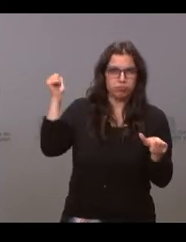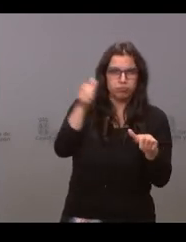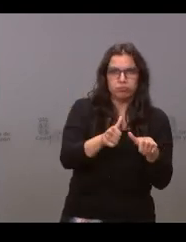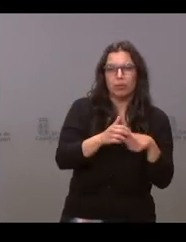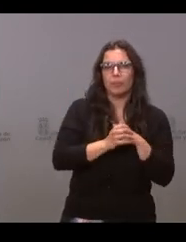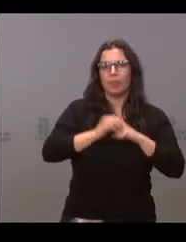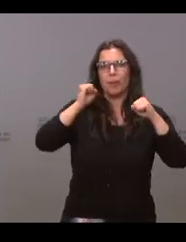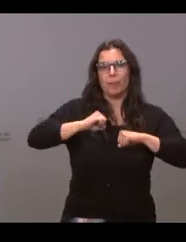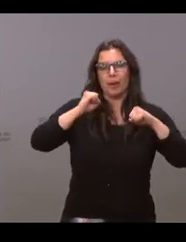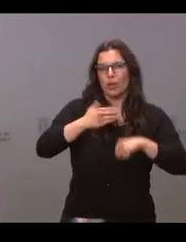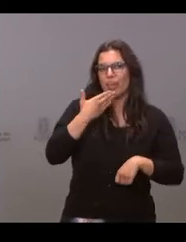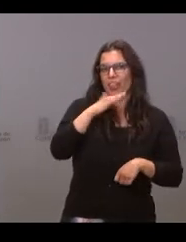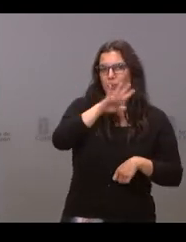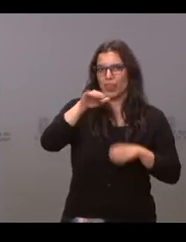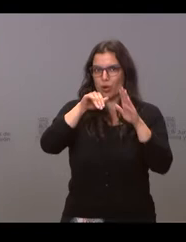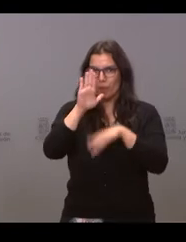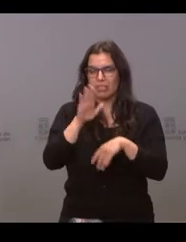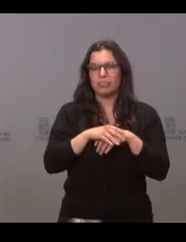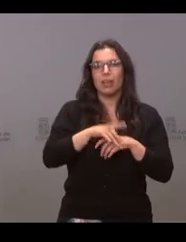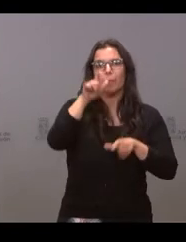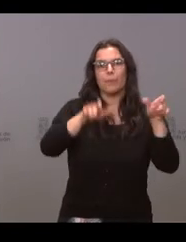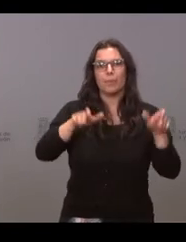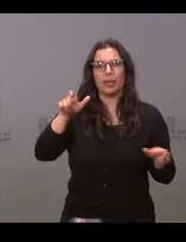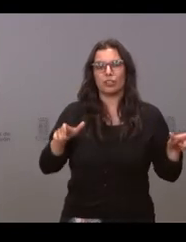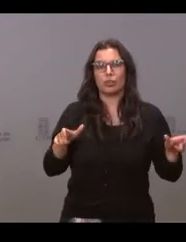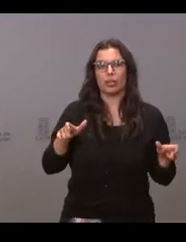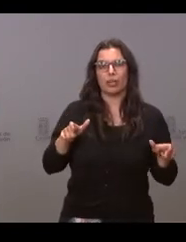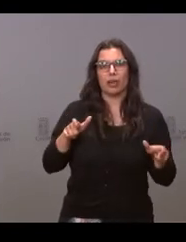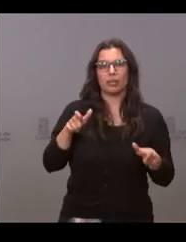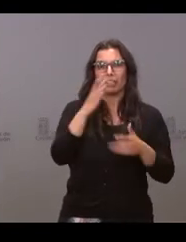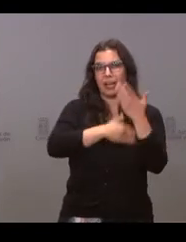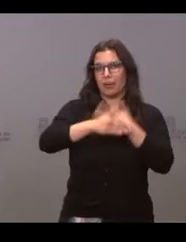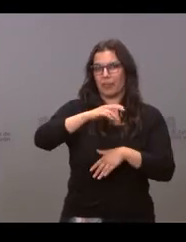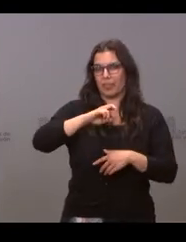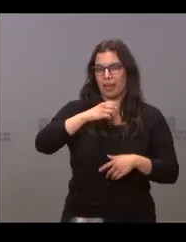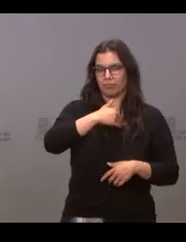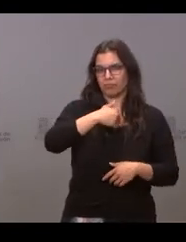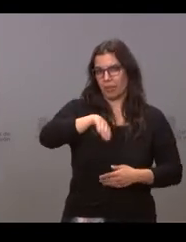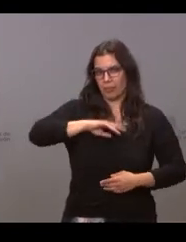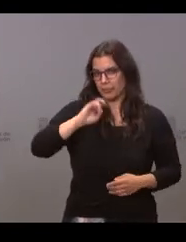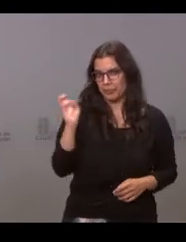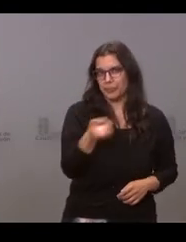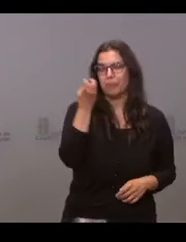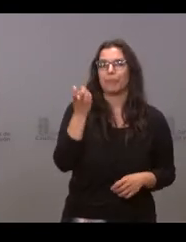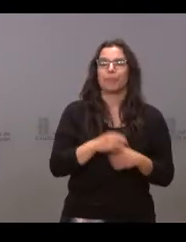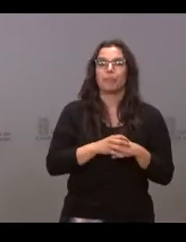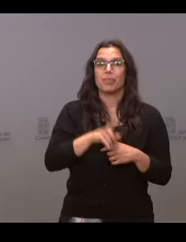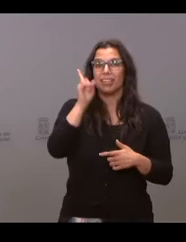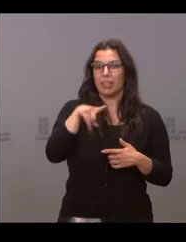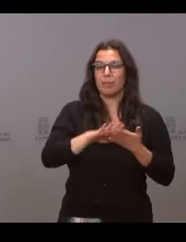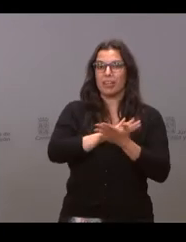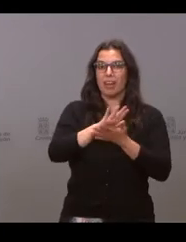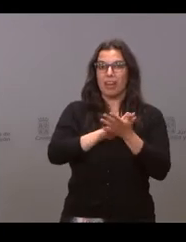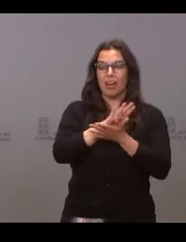mayores de 55 años desde las personas con capacidades diferentes también se ha mencionado como un elemento fundamental